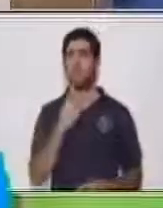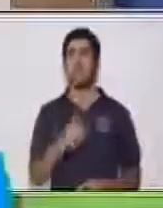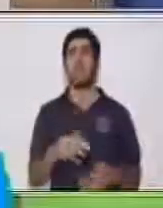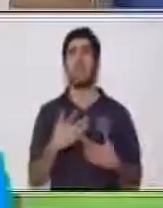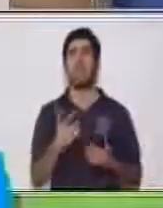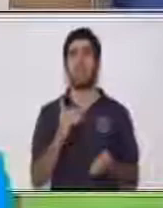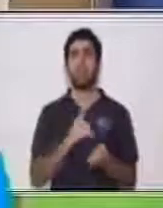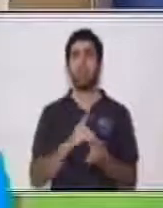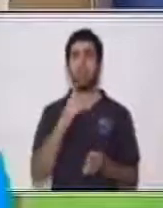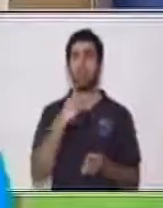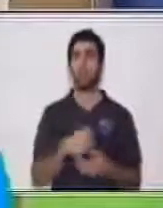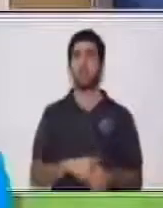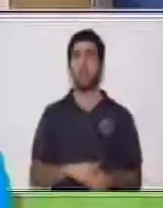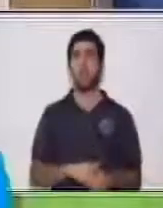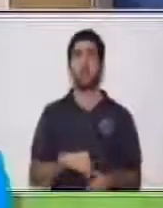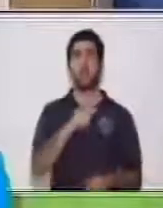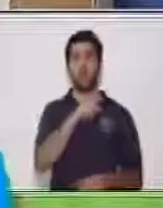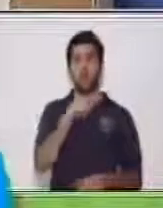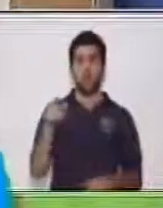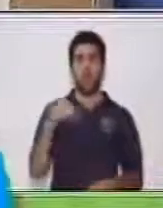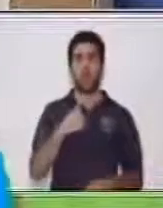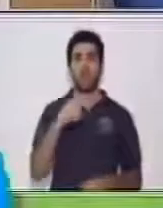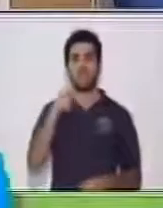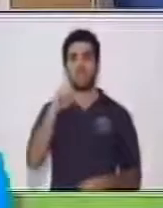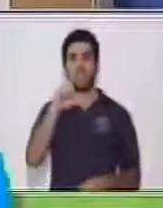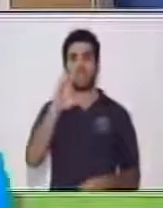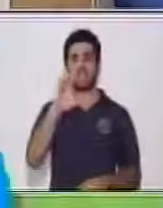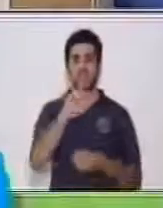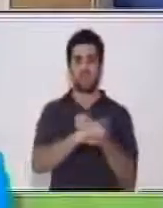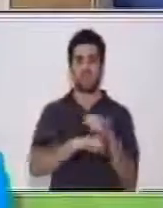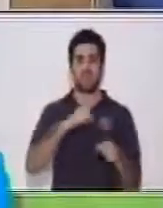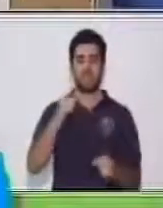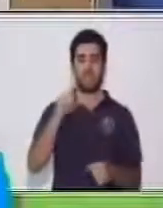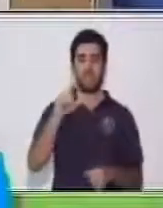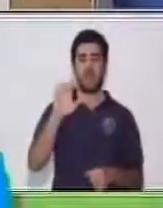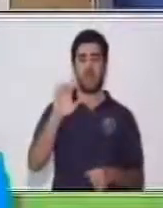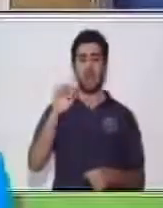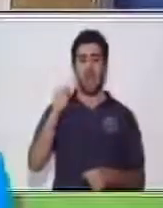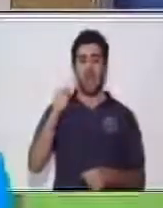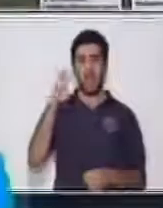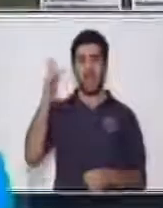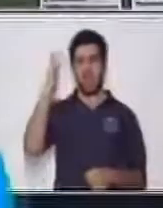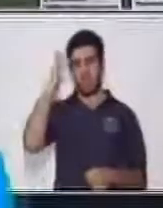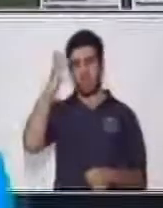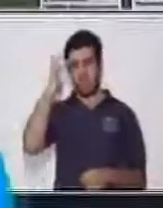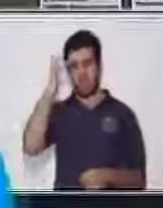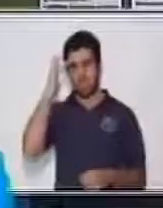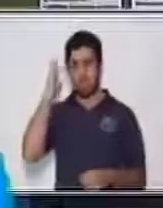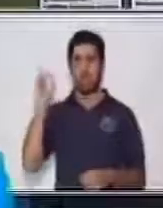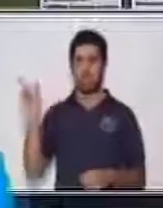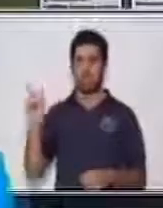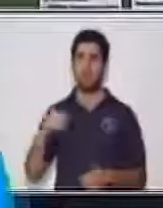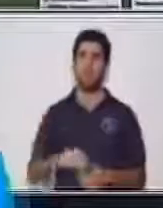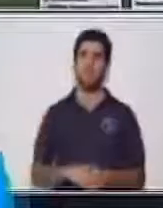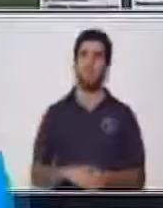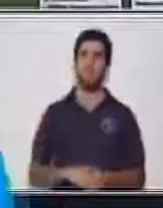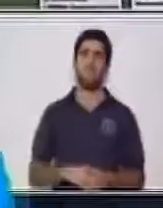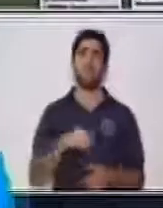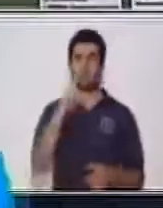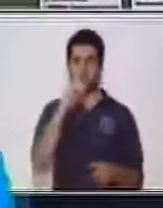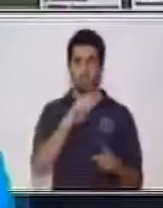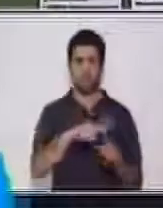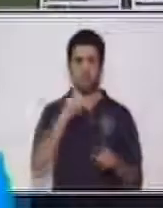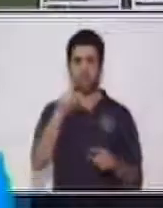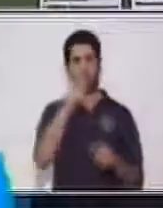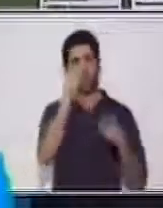Y el doctor le responde, usted padece de cefalea, específicamente migraña. Y acá también observo varias